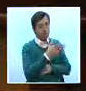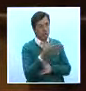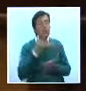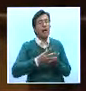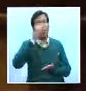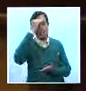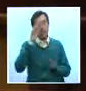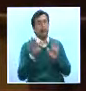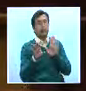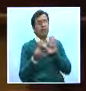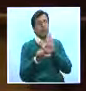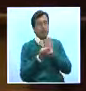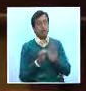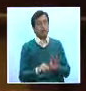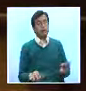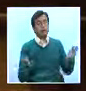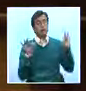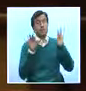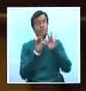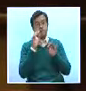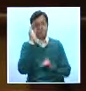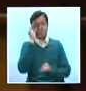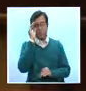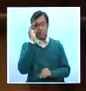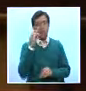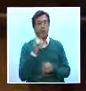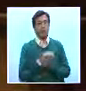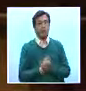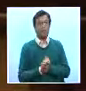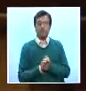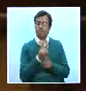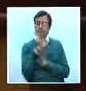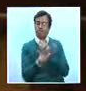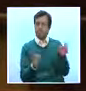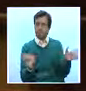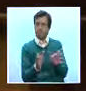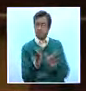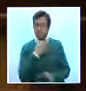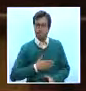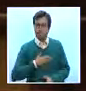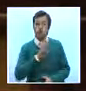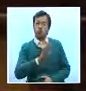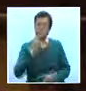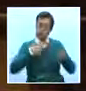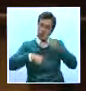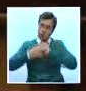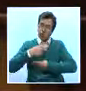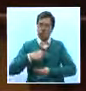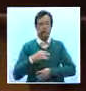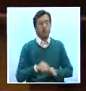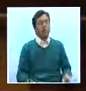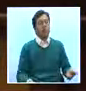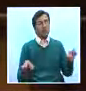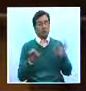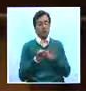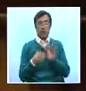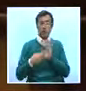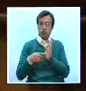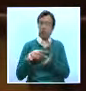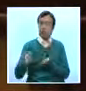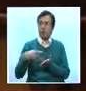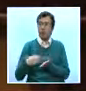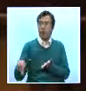impuestos establecidos en la ley. Y aquí sí se les invitaría a los contribuyentes para que organicen bien sus negocios y no tributen de manera excesiva,